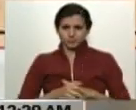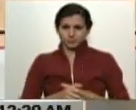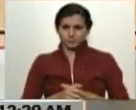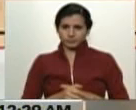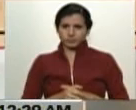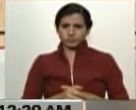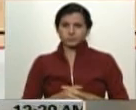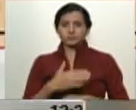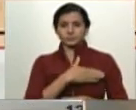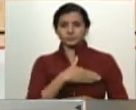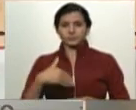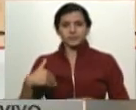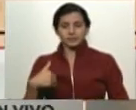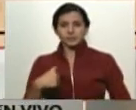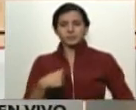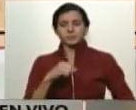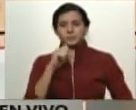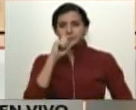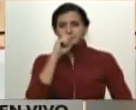hemos querido...